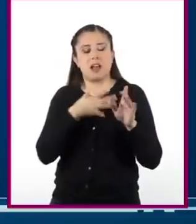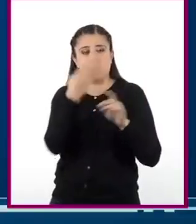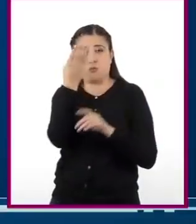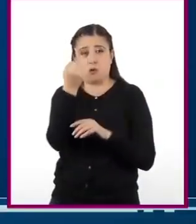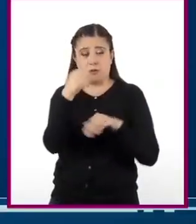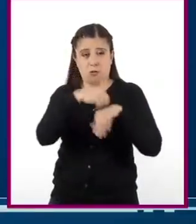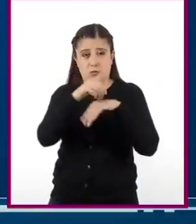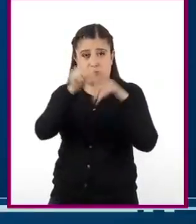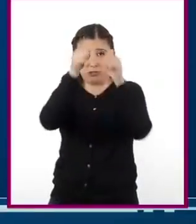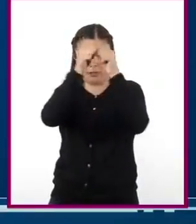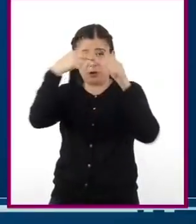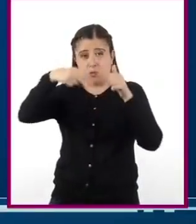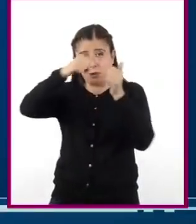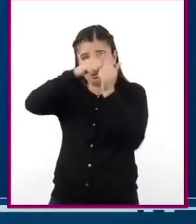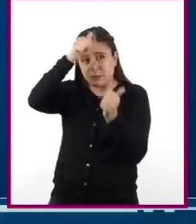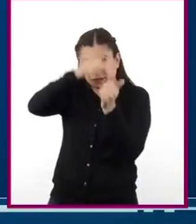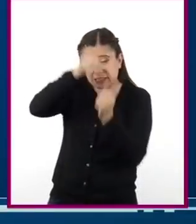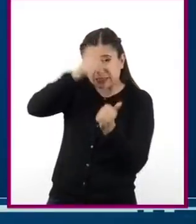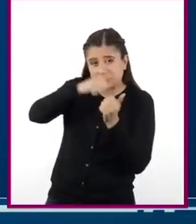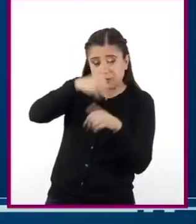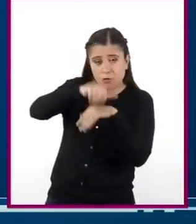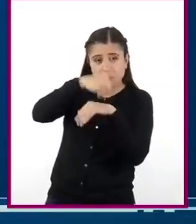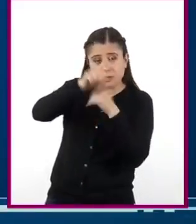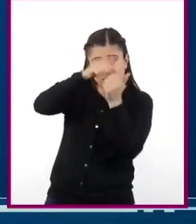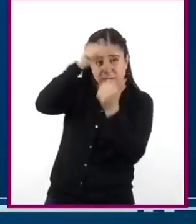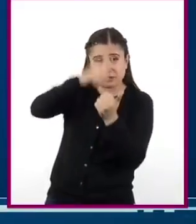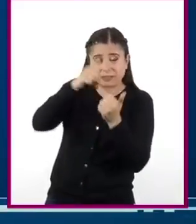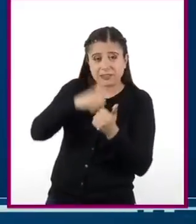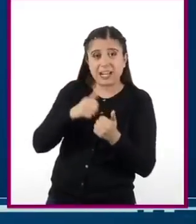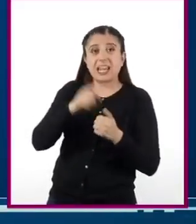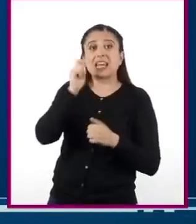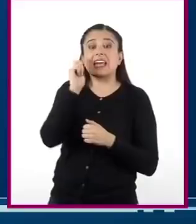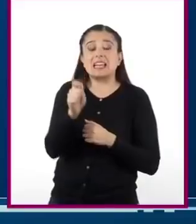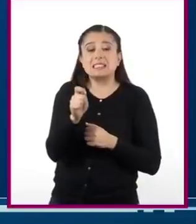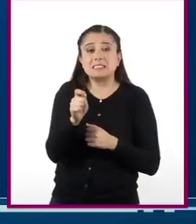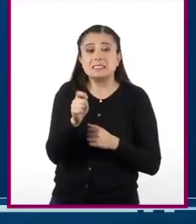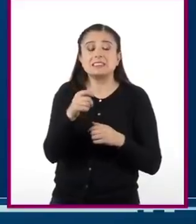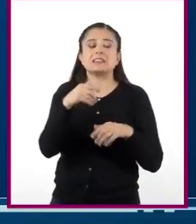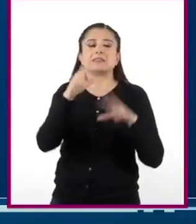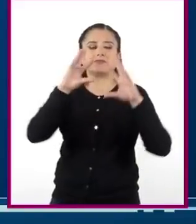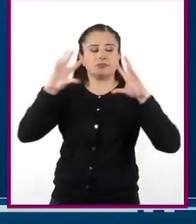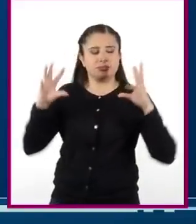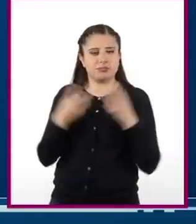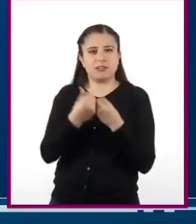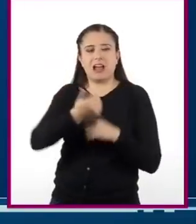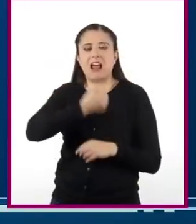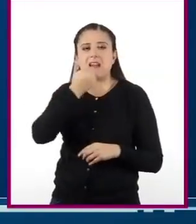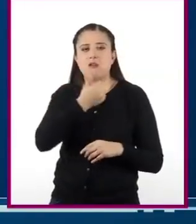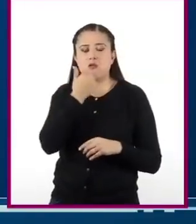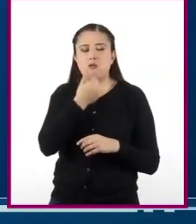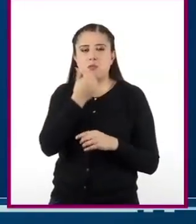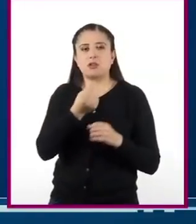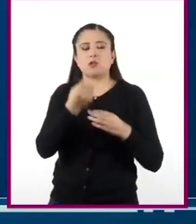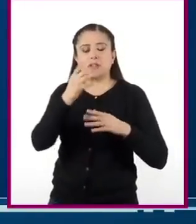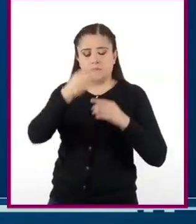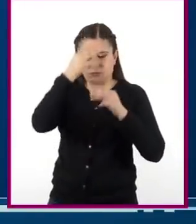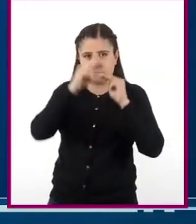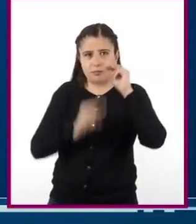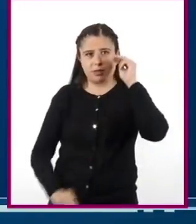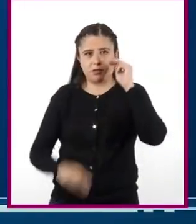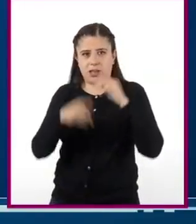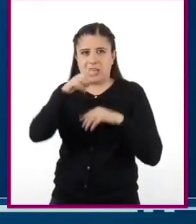9 unidades, la suma de las frecuencias de los datos es igual a la cantidad total de alumnos a los que se midió su